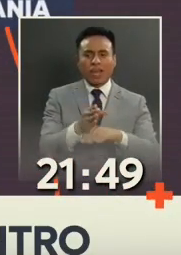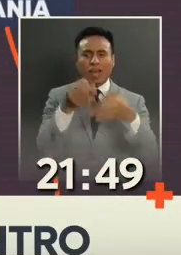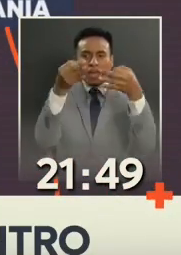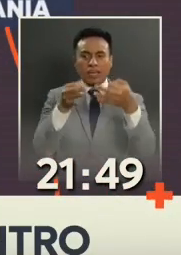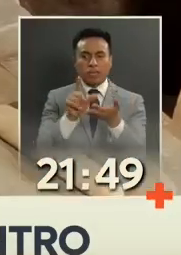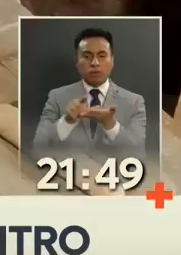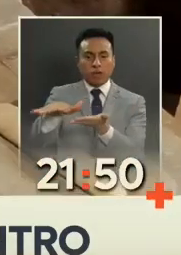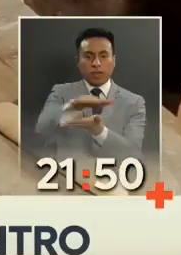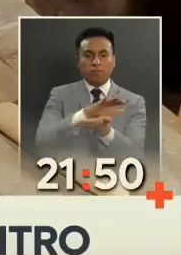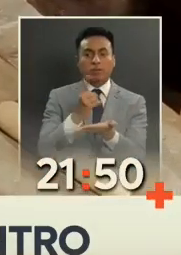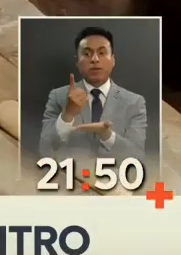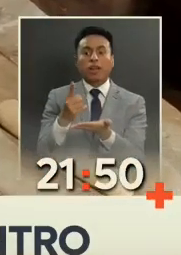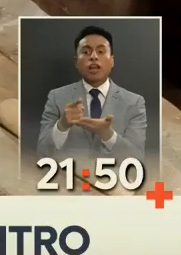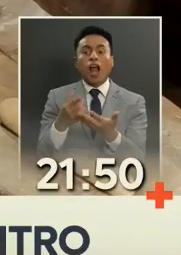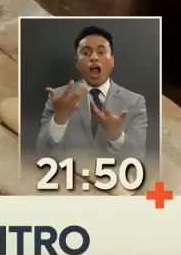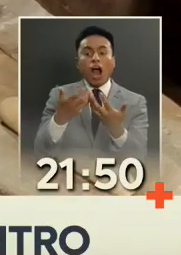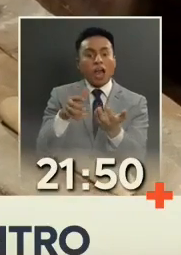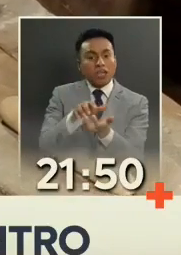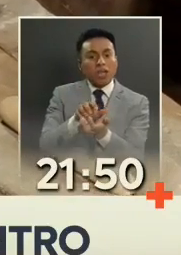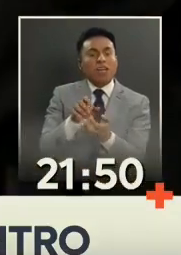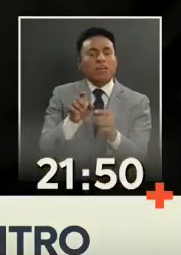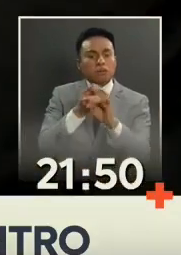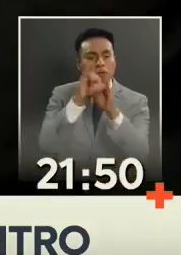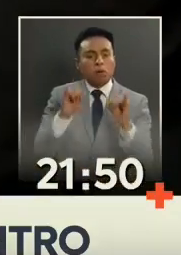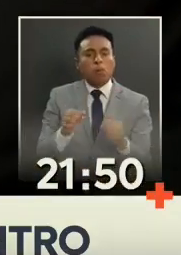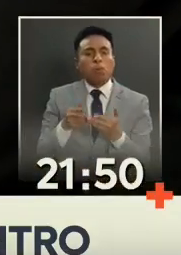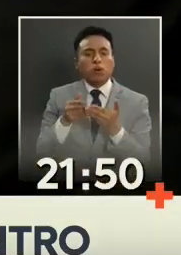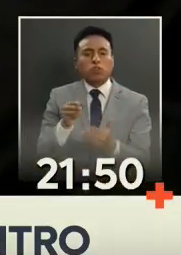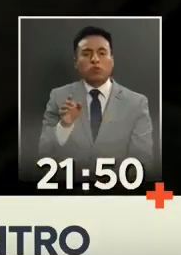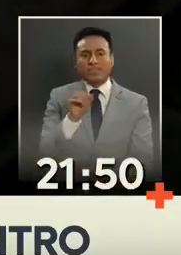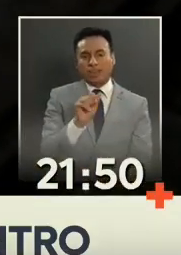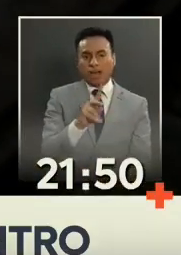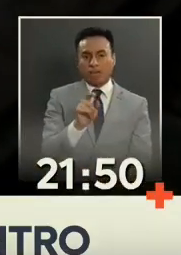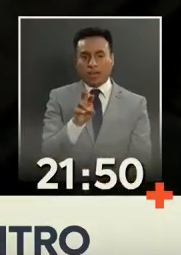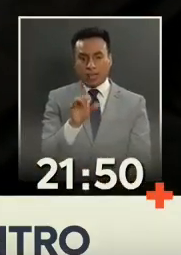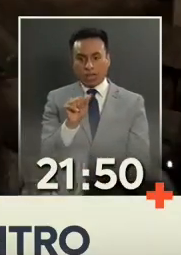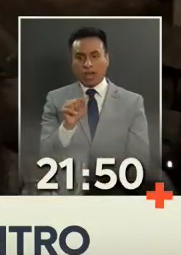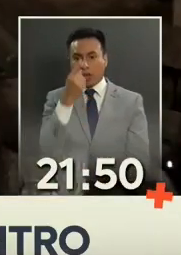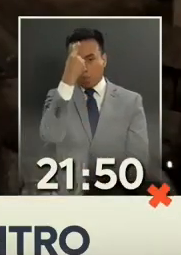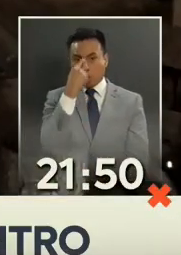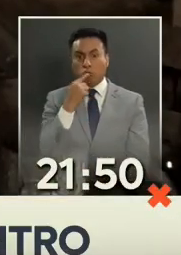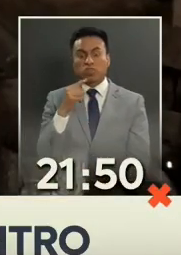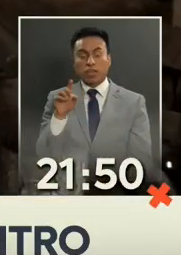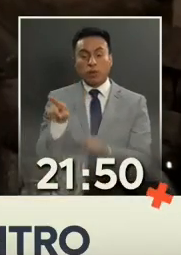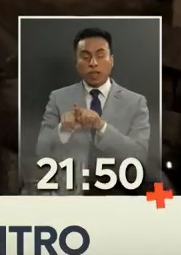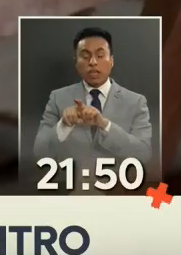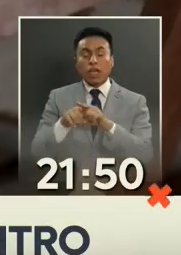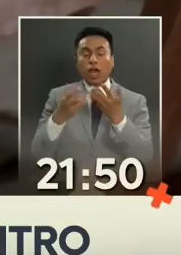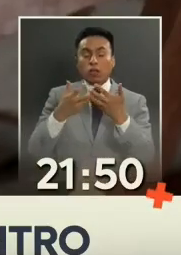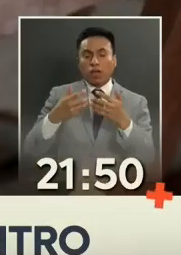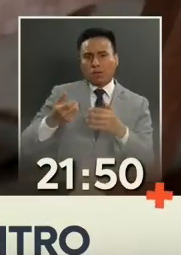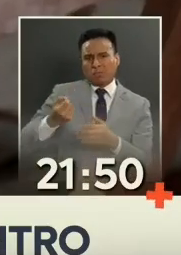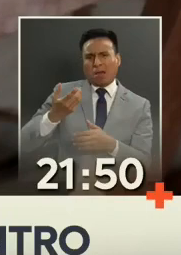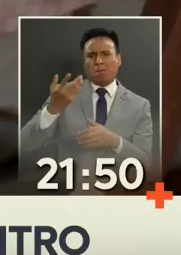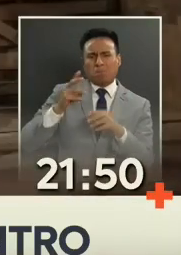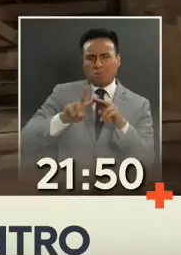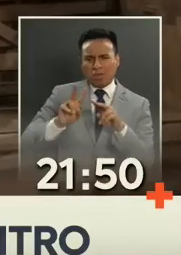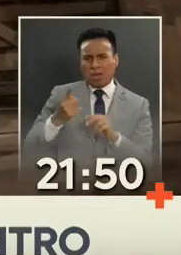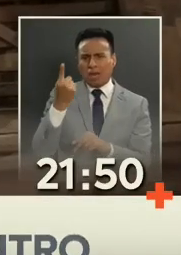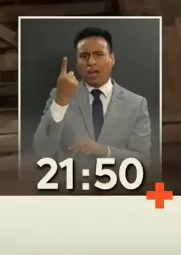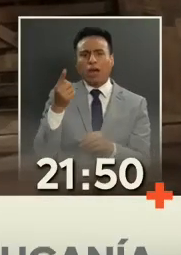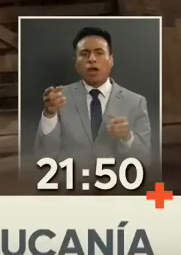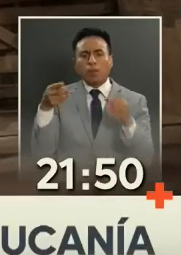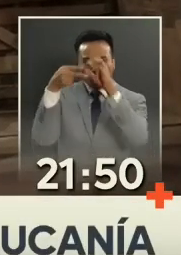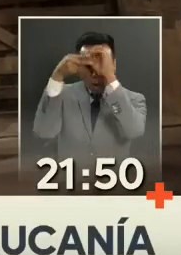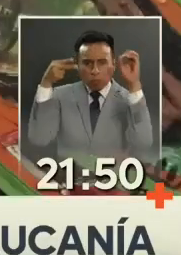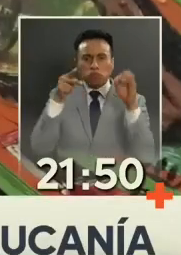primer molino de la comuna de Puerto Saavedra se convirtió en un museo. Fue una industria pionera, insertada en el pueblo mapuche.